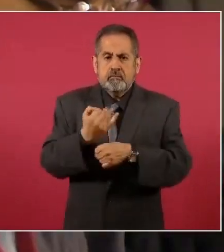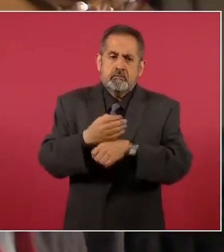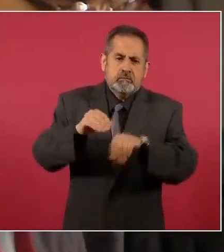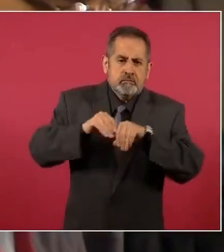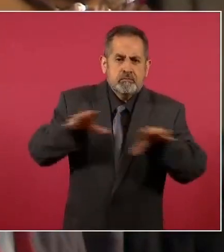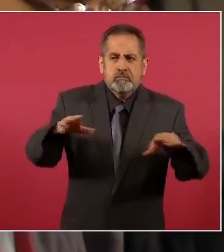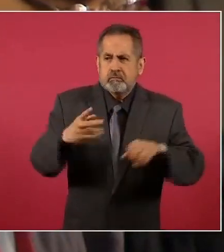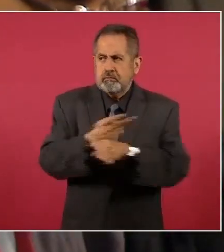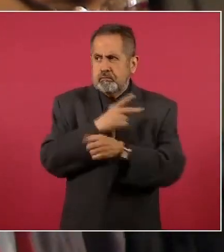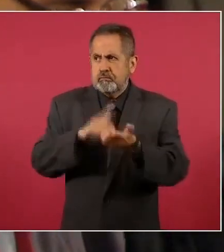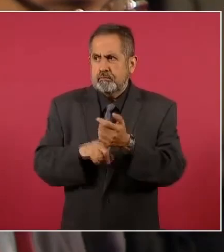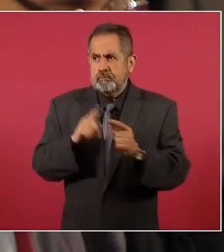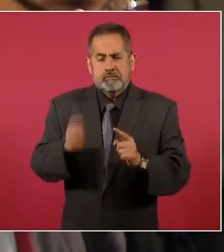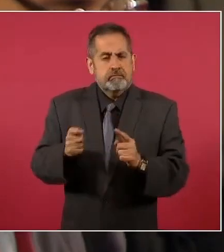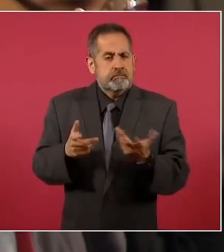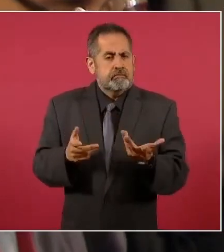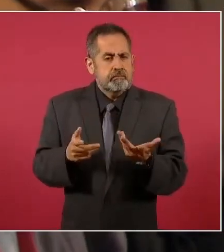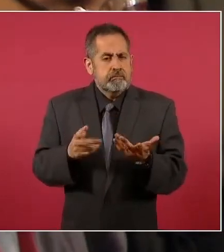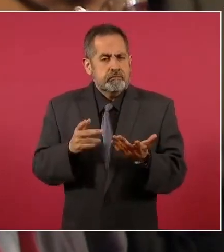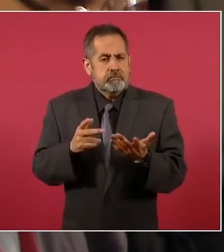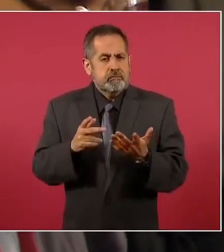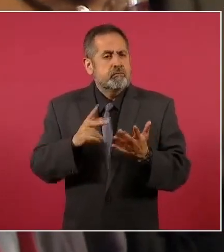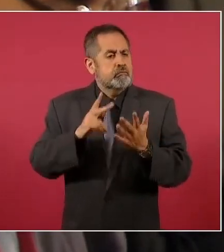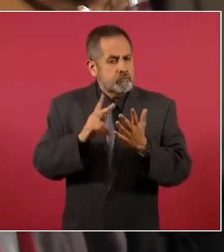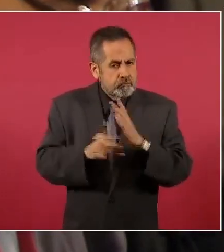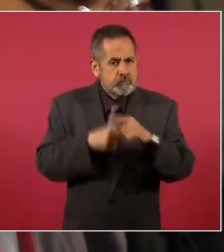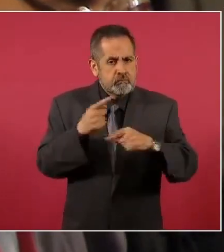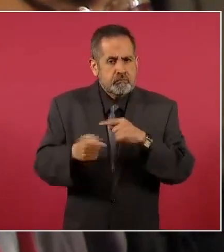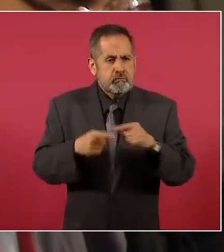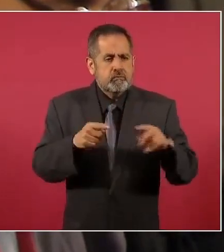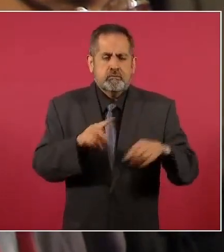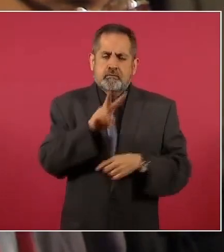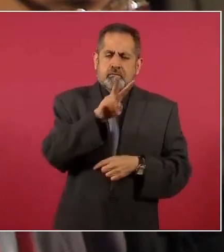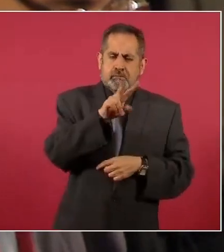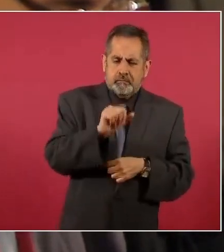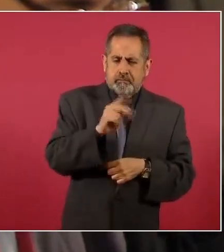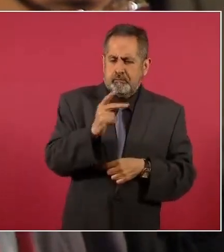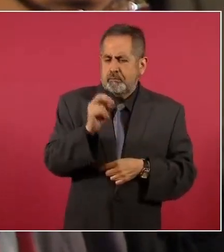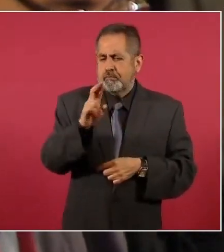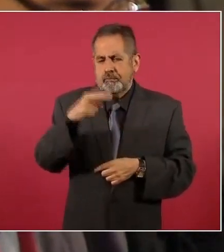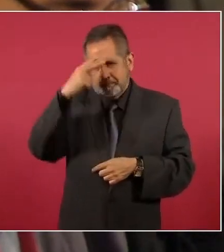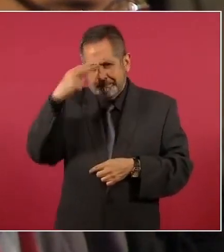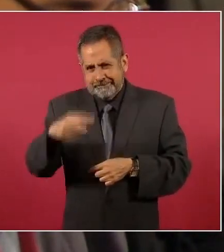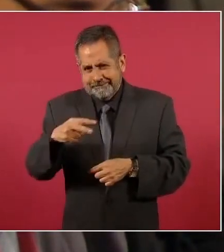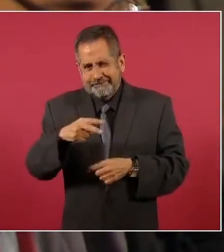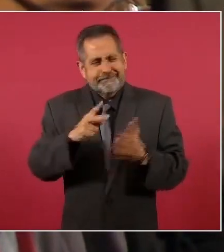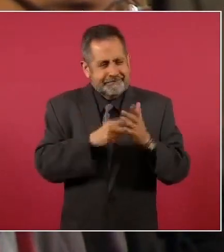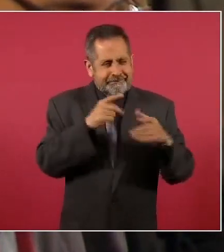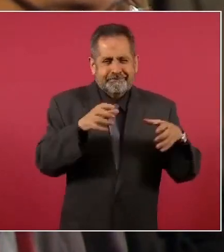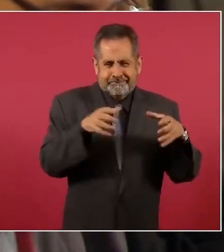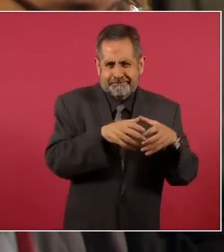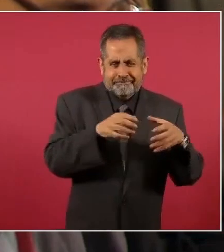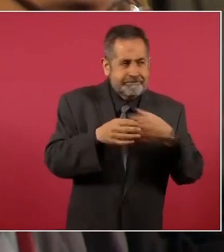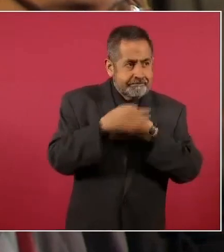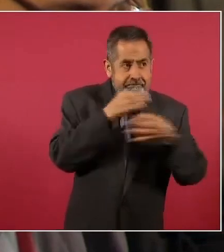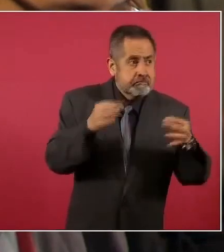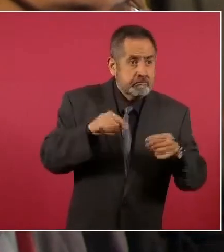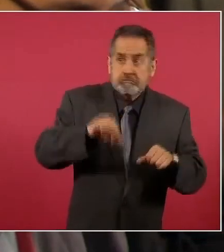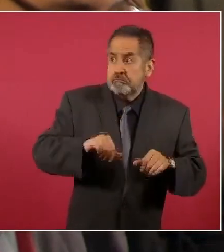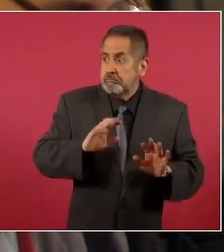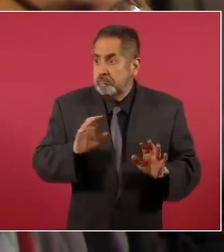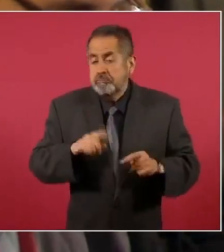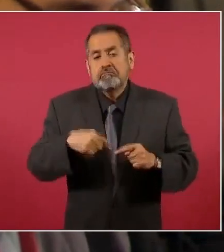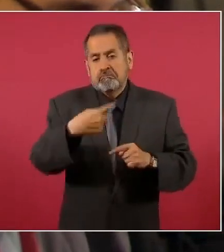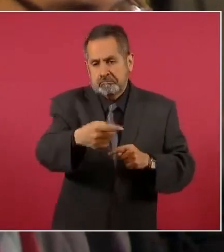que es la reconformación, el relanzamiento de Va por México. Se planeaba que se efectuara el día de hoy, pero todo parece indicar que no.